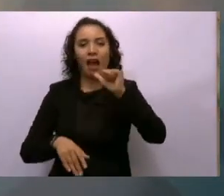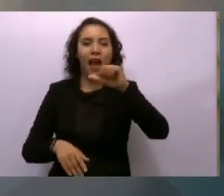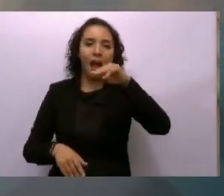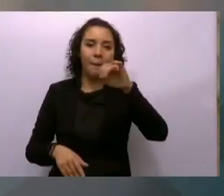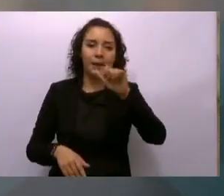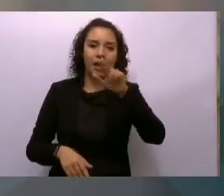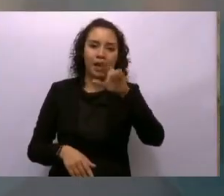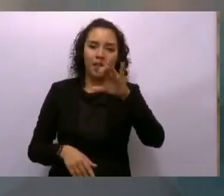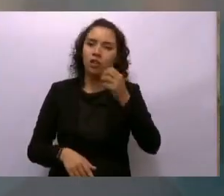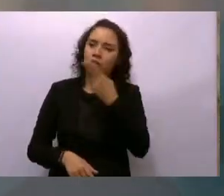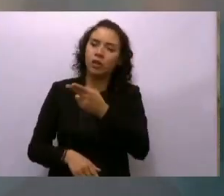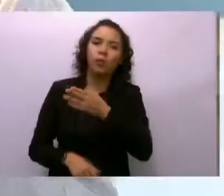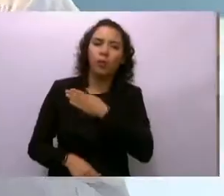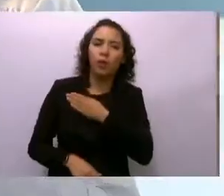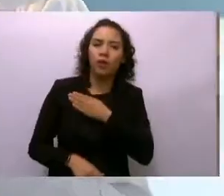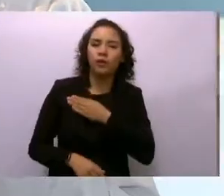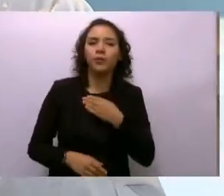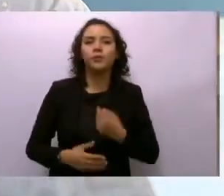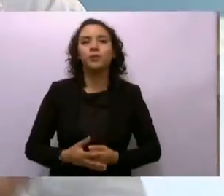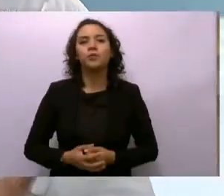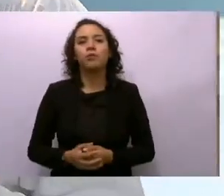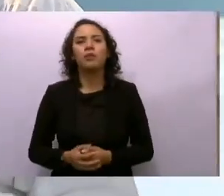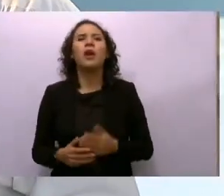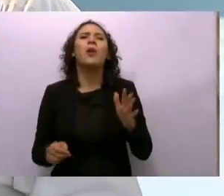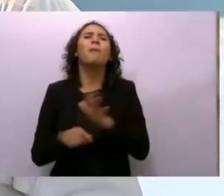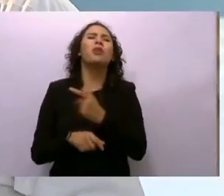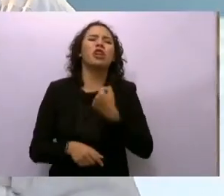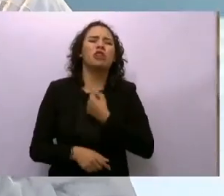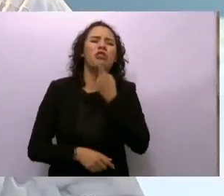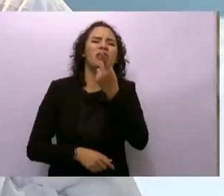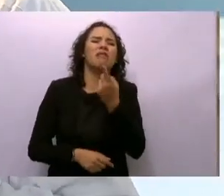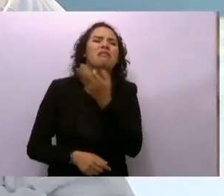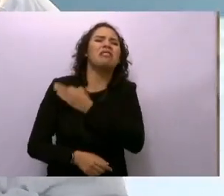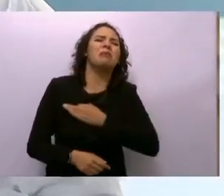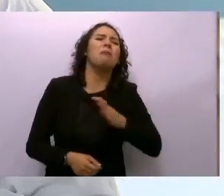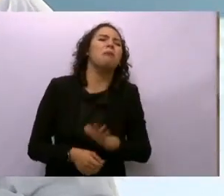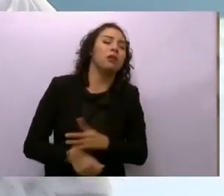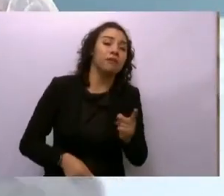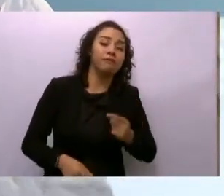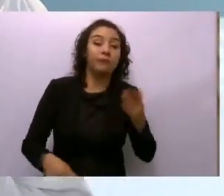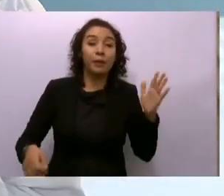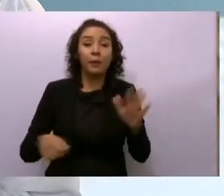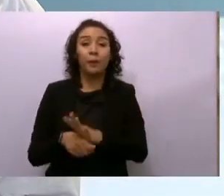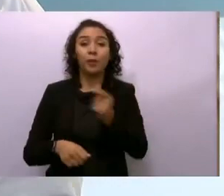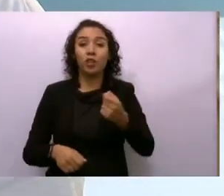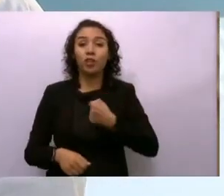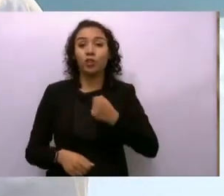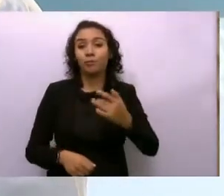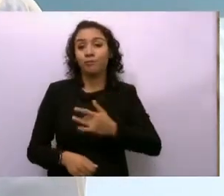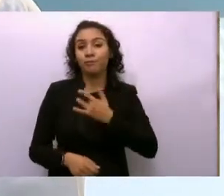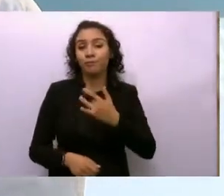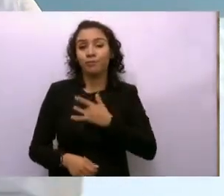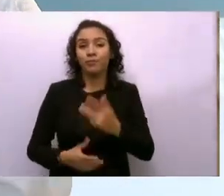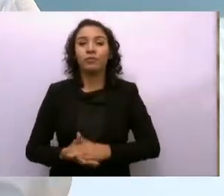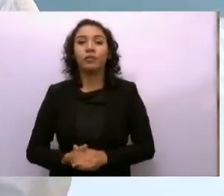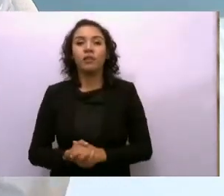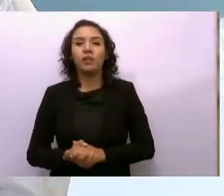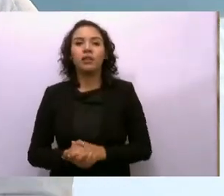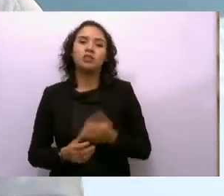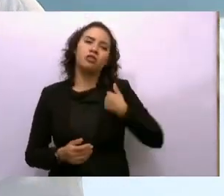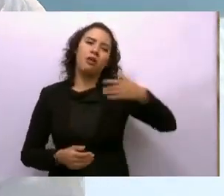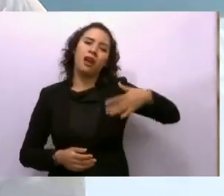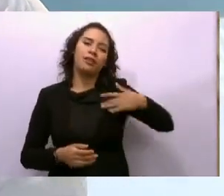una gente buena. ¿Por qué les felicito? Porque estaba yo con